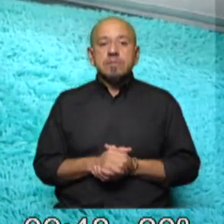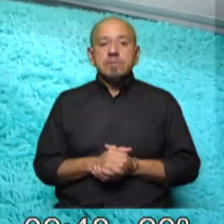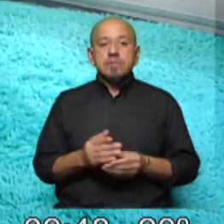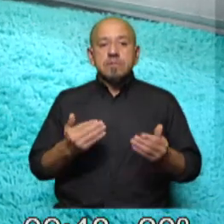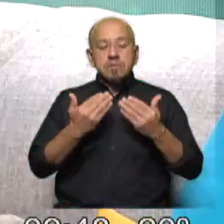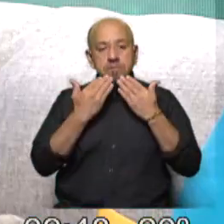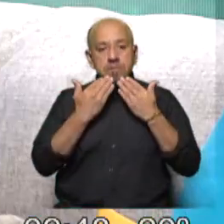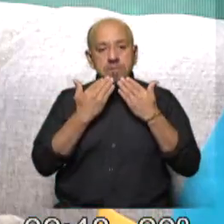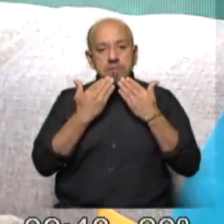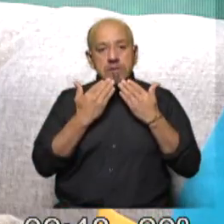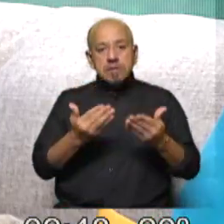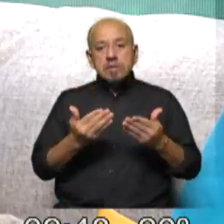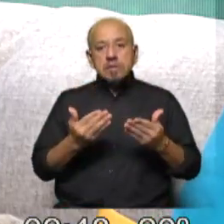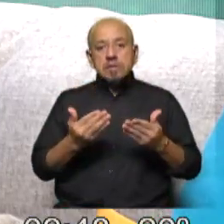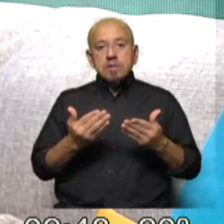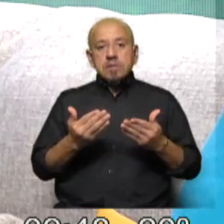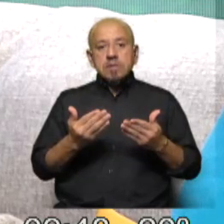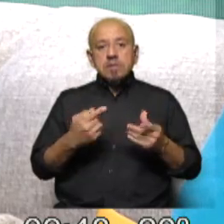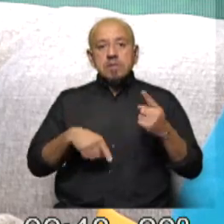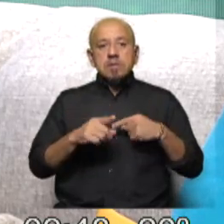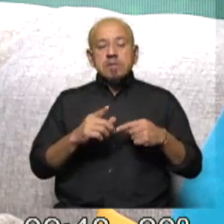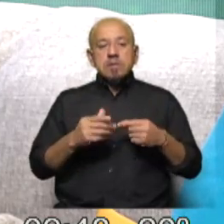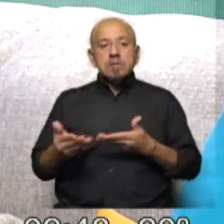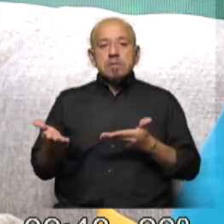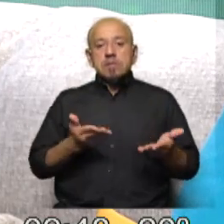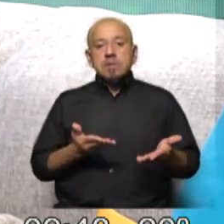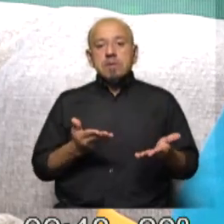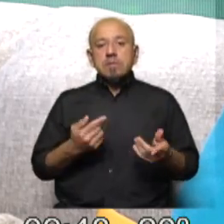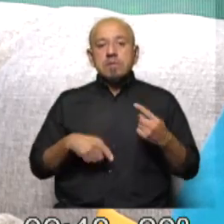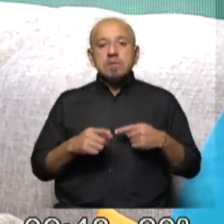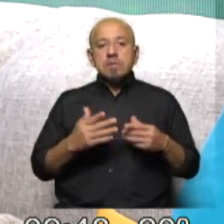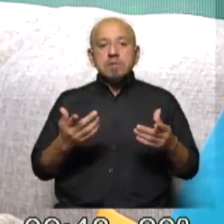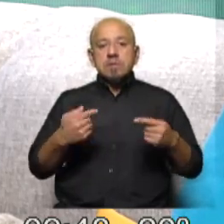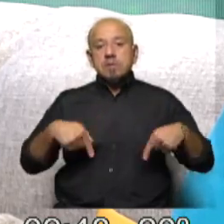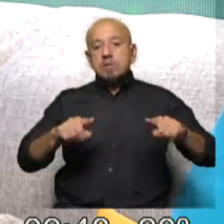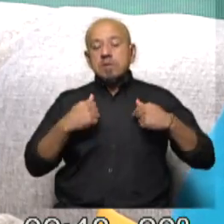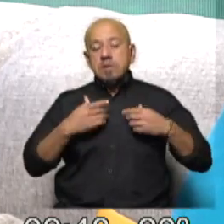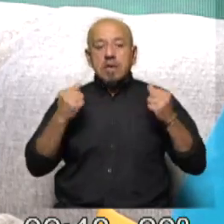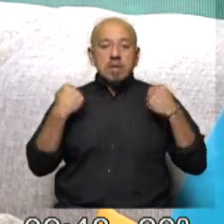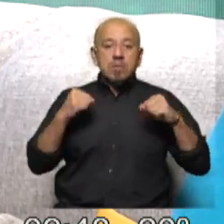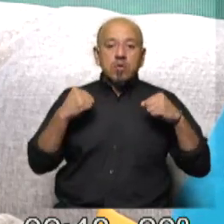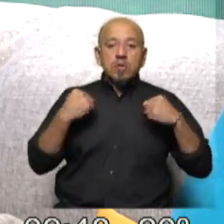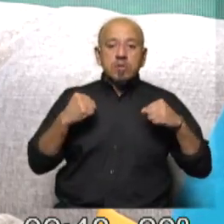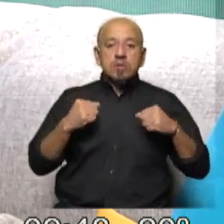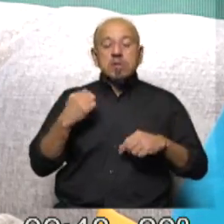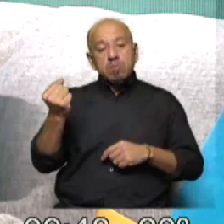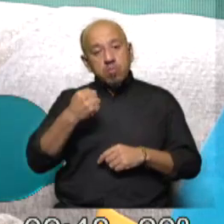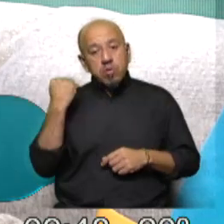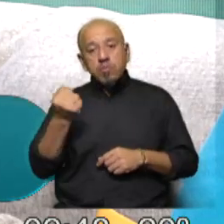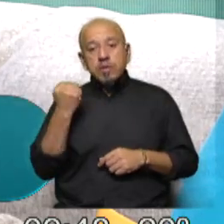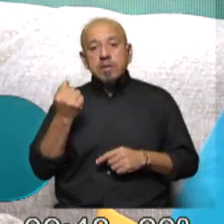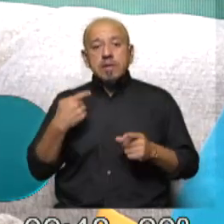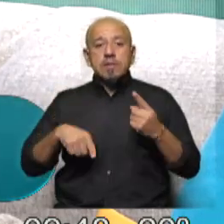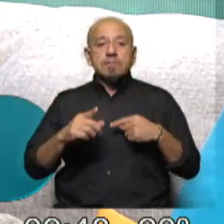producción, por la invitación. Por invitarme a mí, aparte invitan a la disciplina, al deporte, que es muy importante, que eso